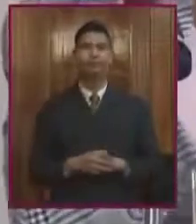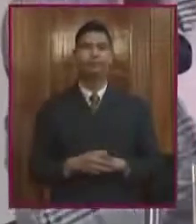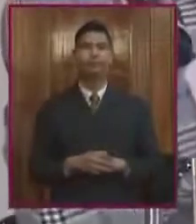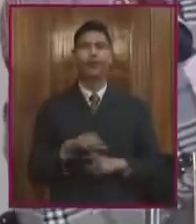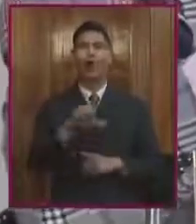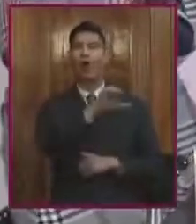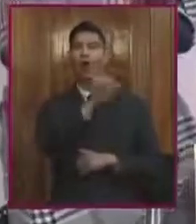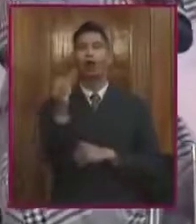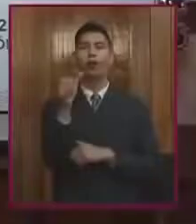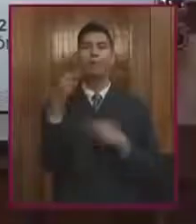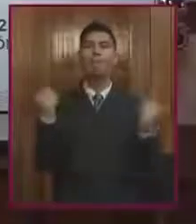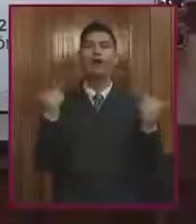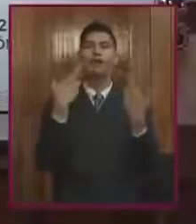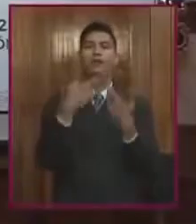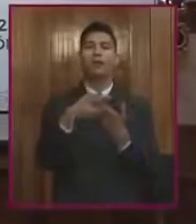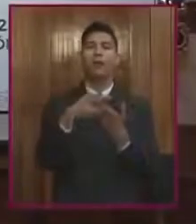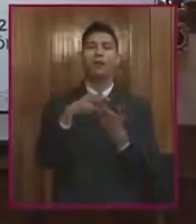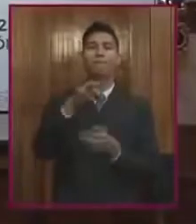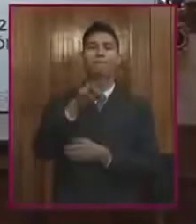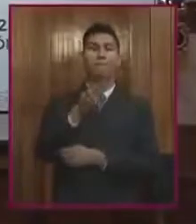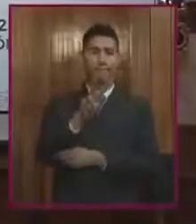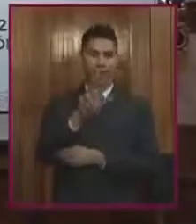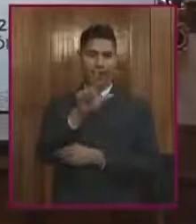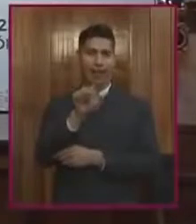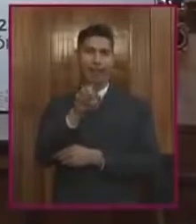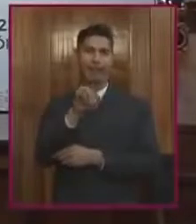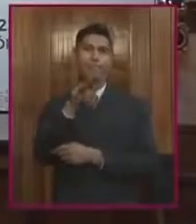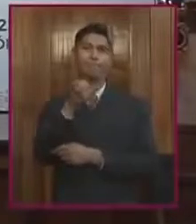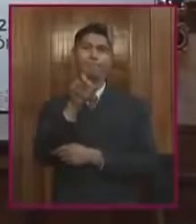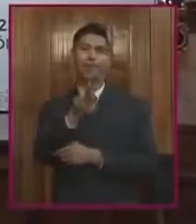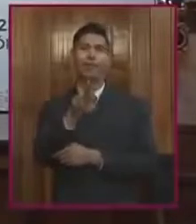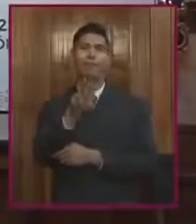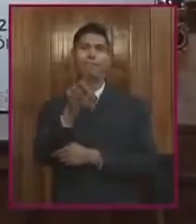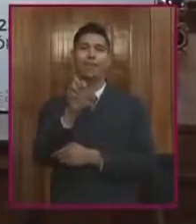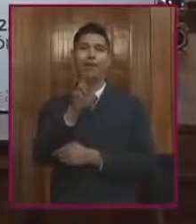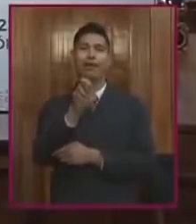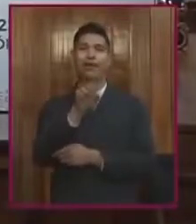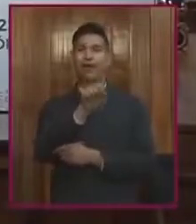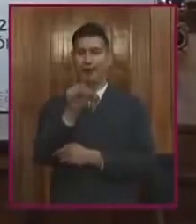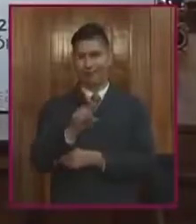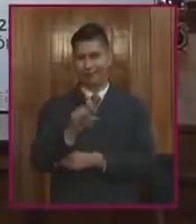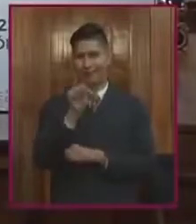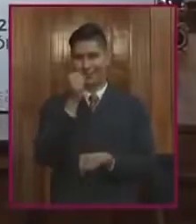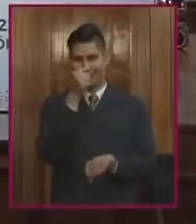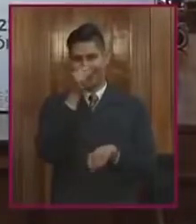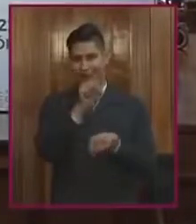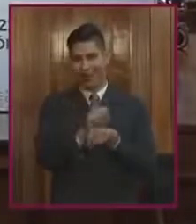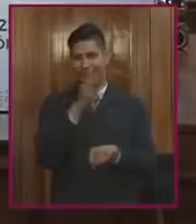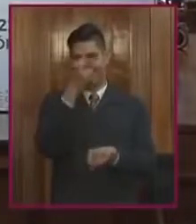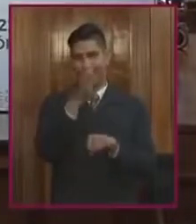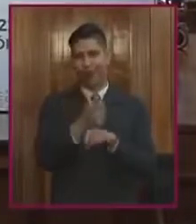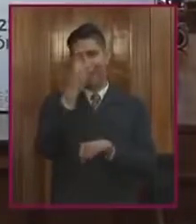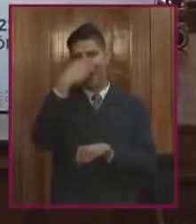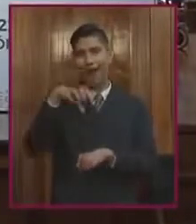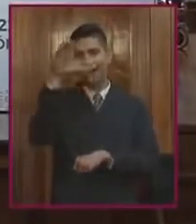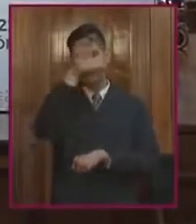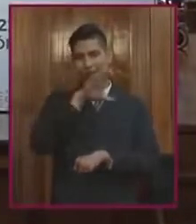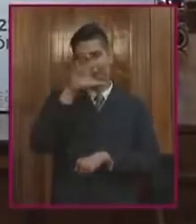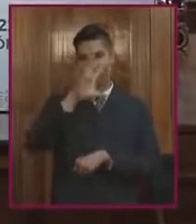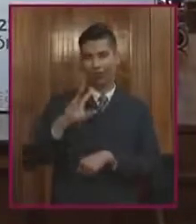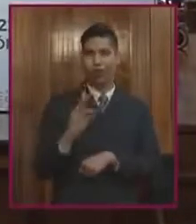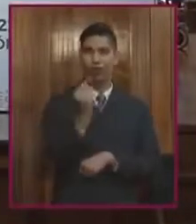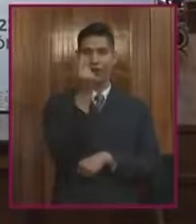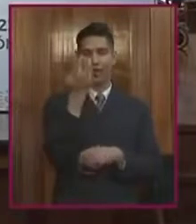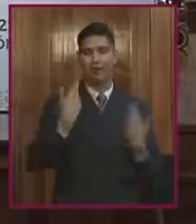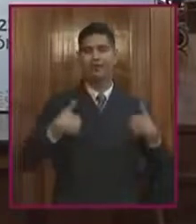Al maestro Vladimir Valdés Pérez Núñez, secretario de la Subsecretaría de Educación, Ciencia y Tecnología e Innovación, en representación